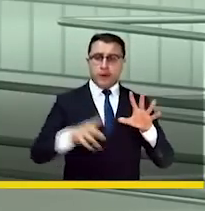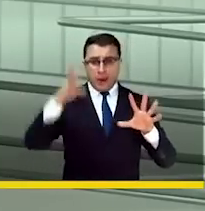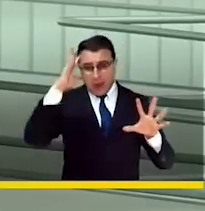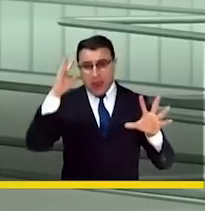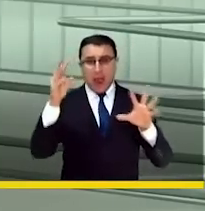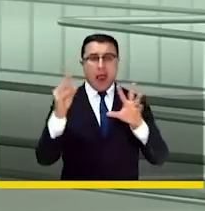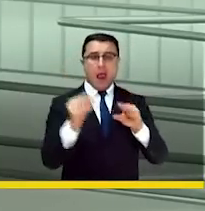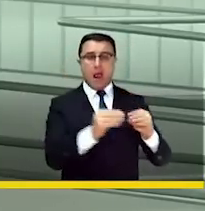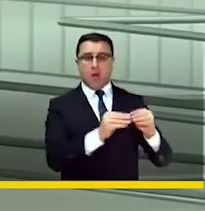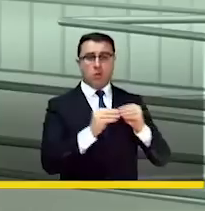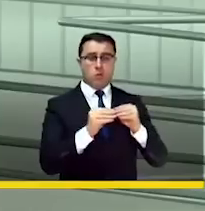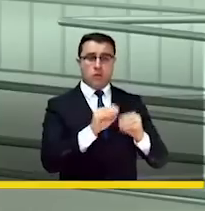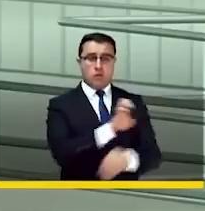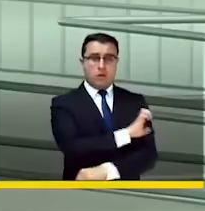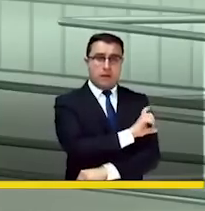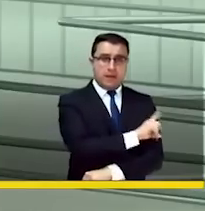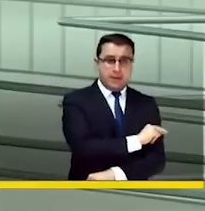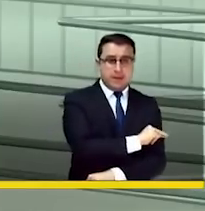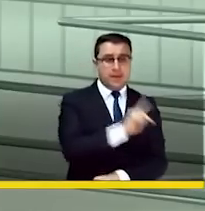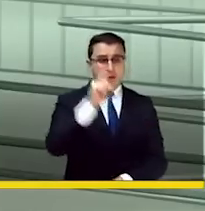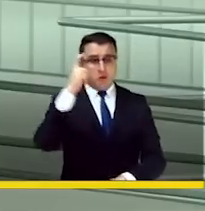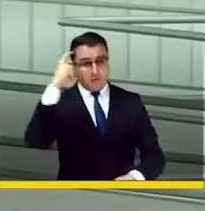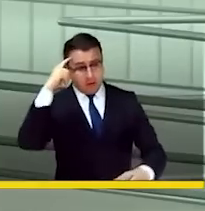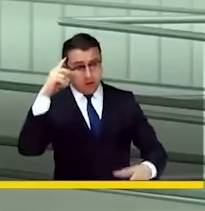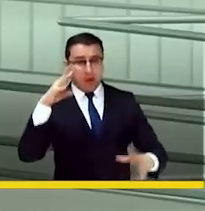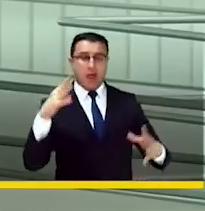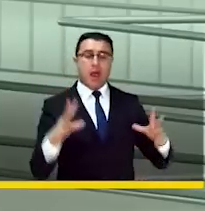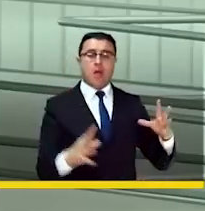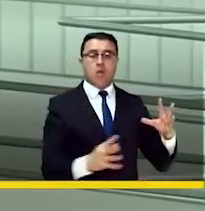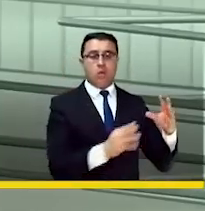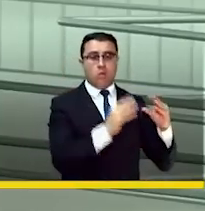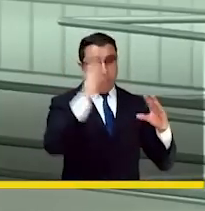acuerdo. Entonces, un tema nuevo como